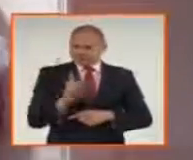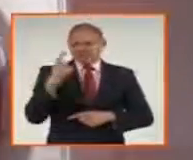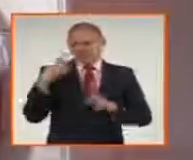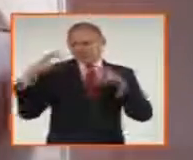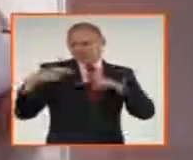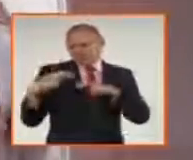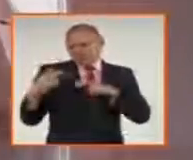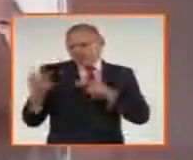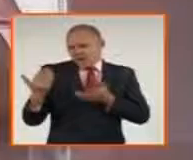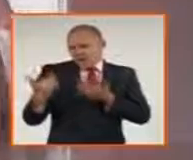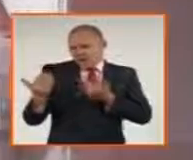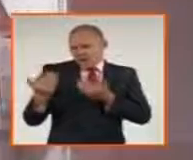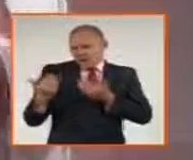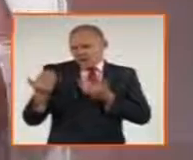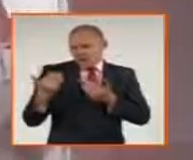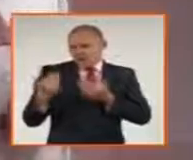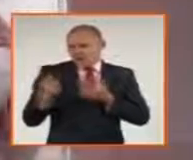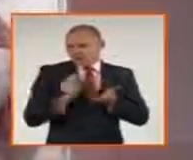también ha intervenido,